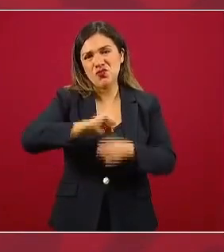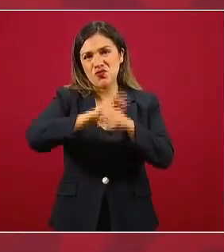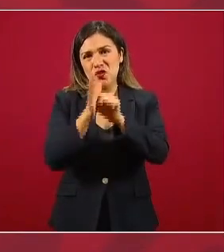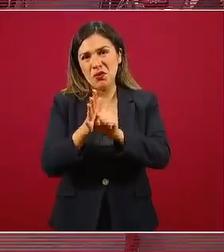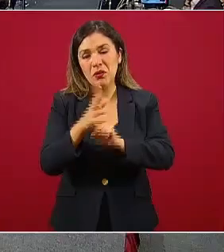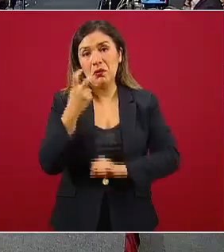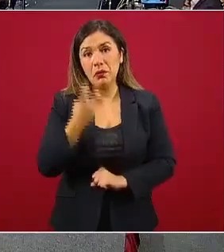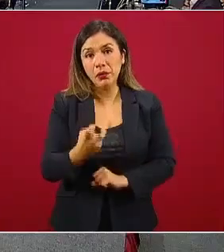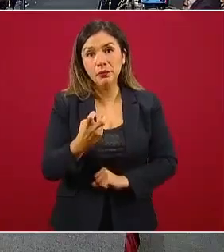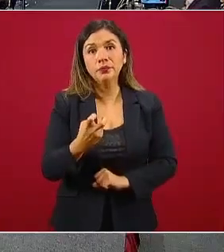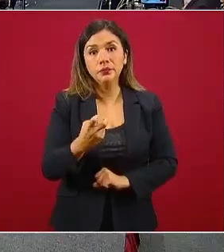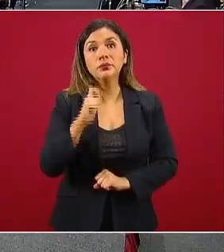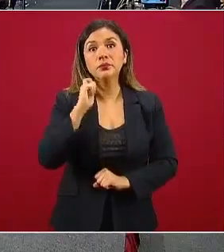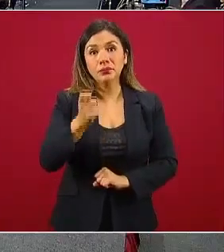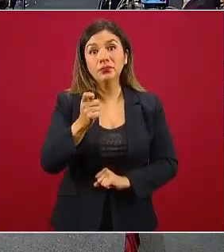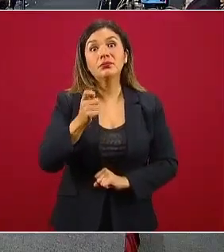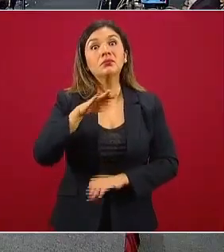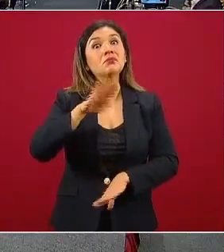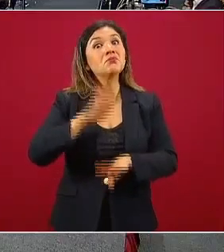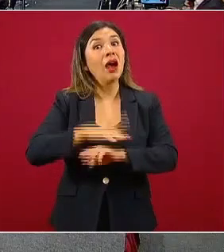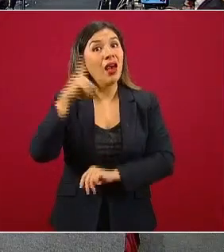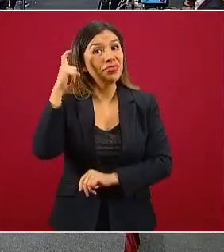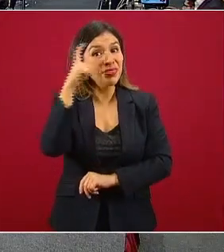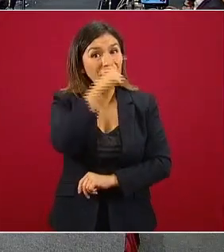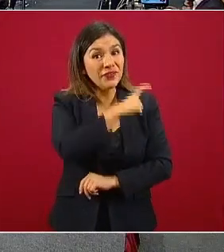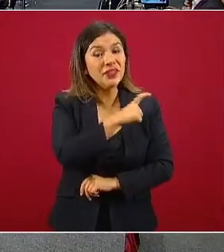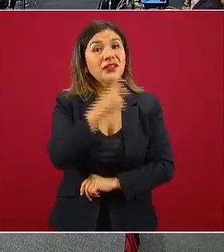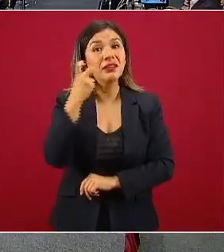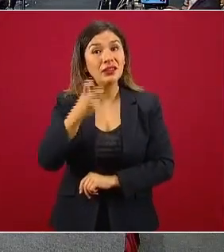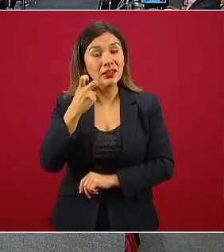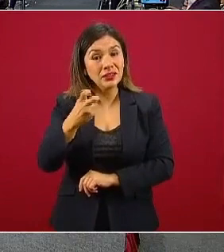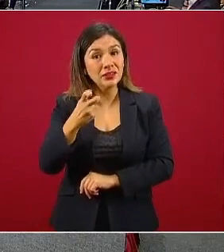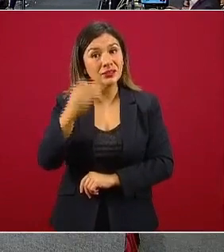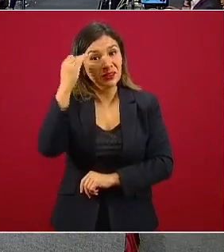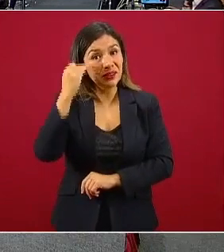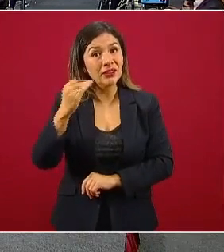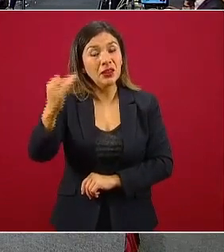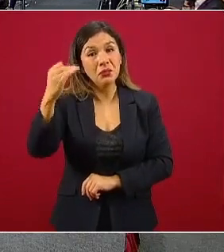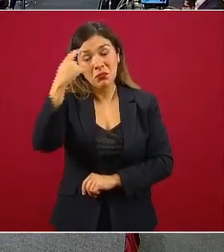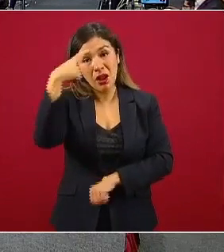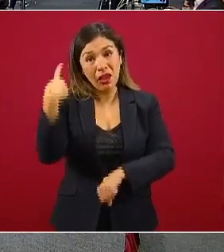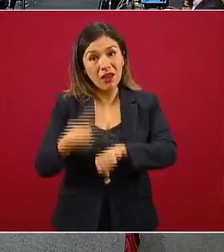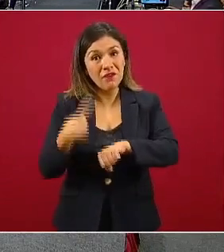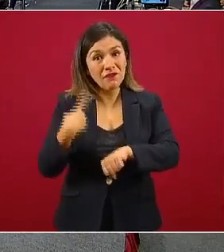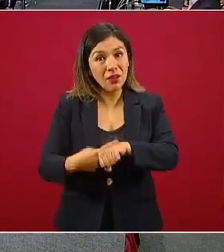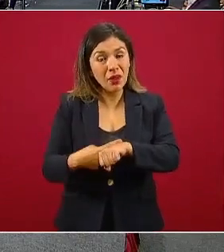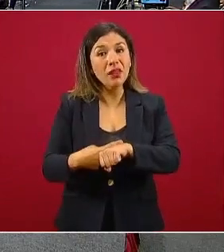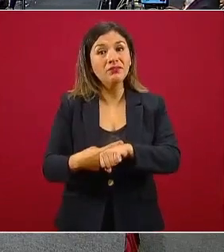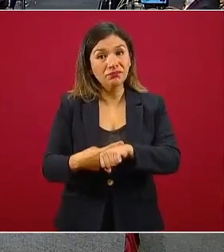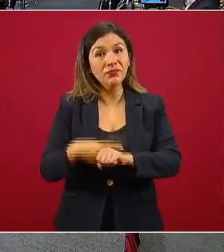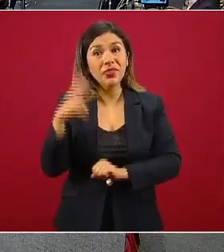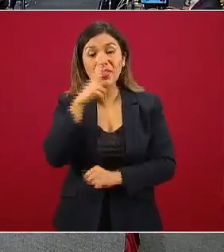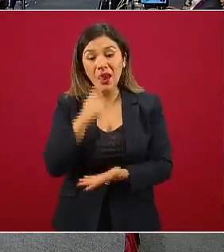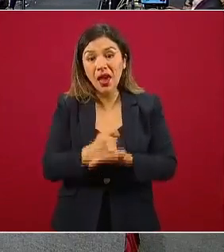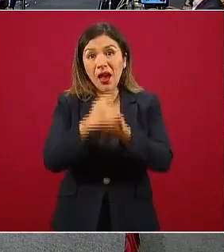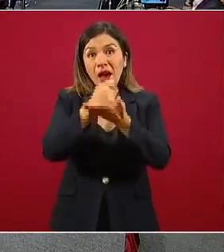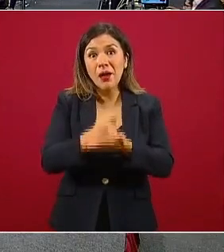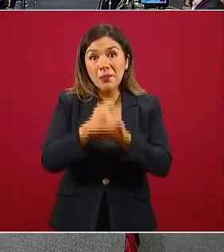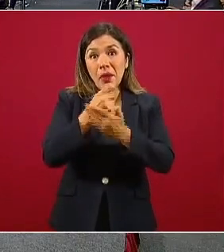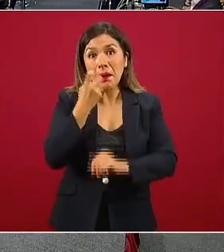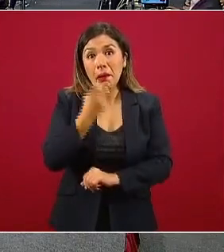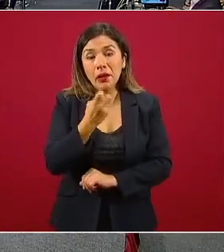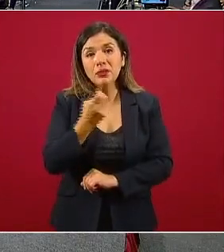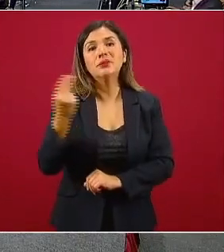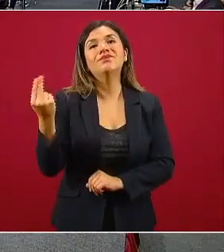que es la fase más difícil, más compleja, lo de terapia. Y ahí